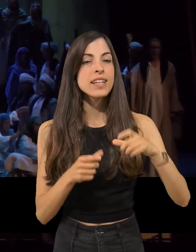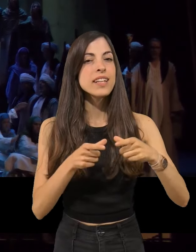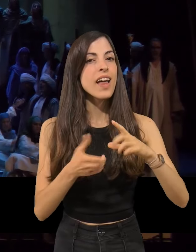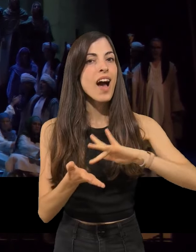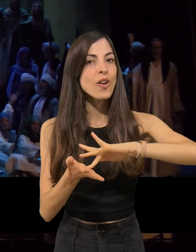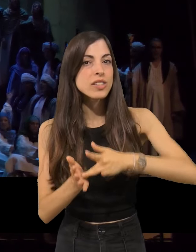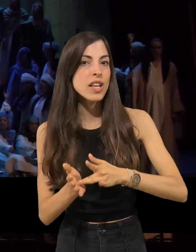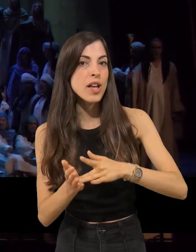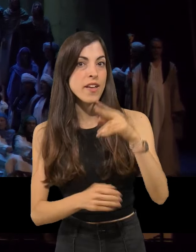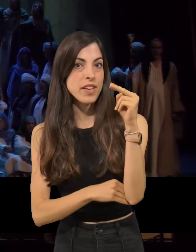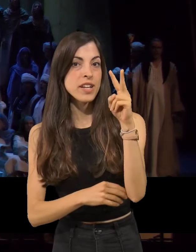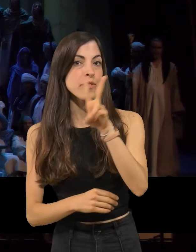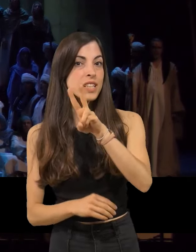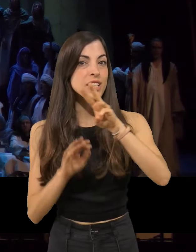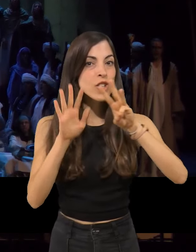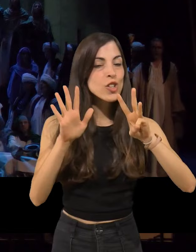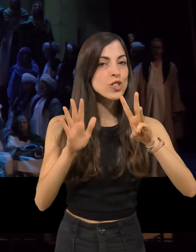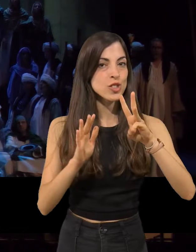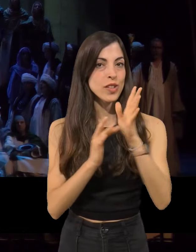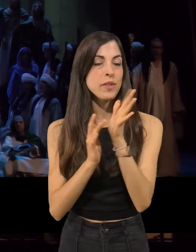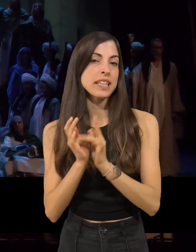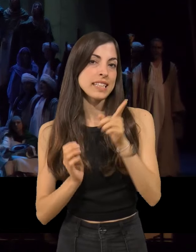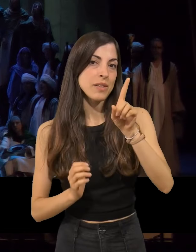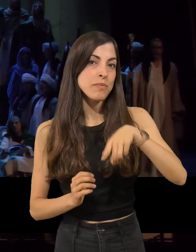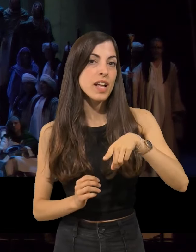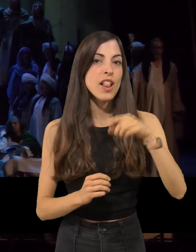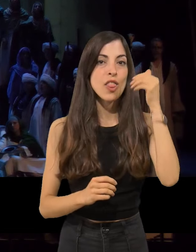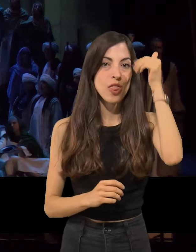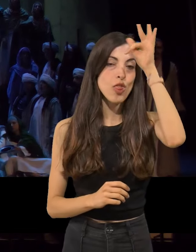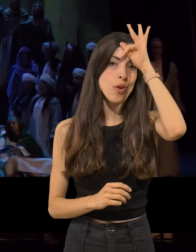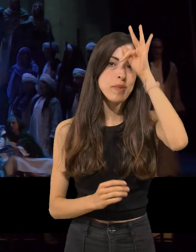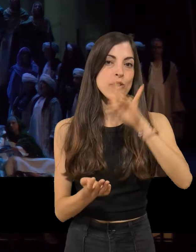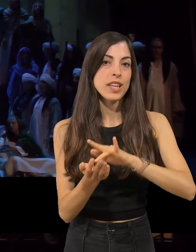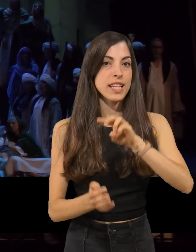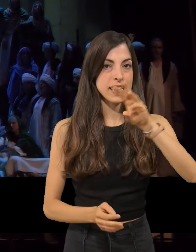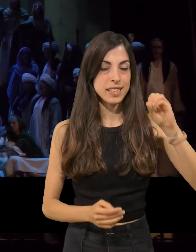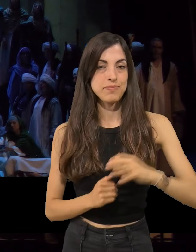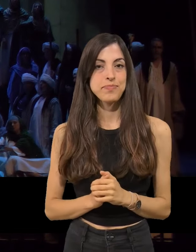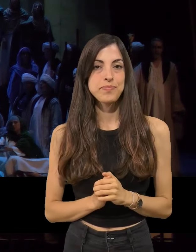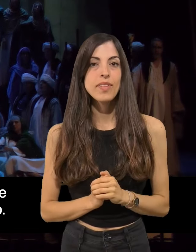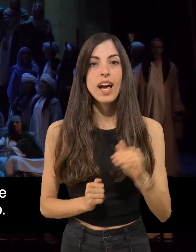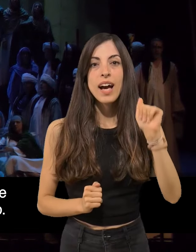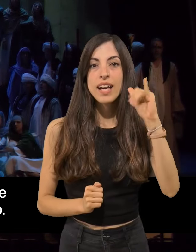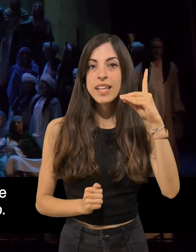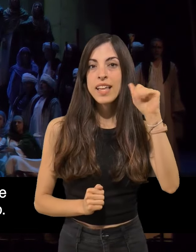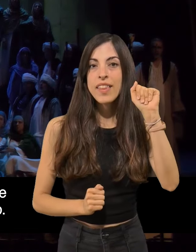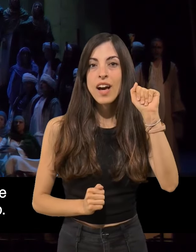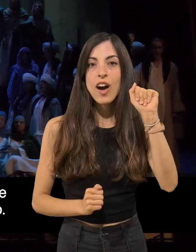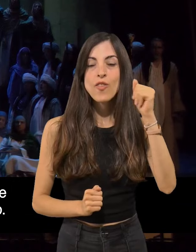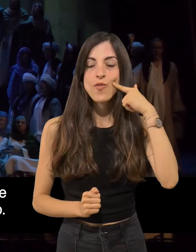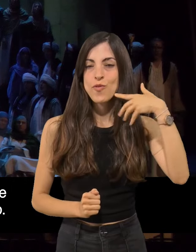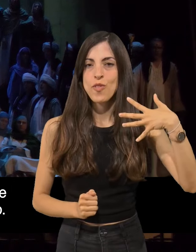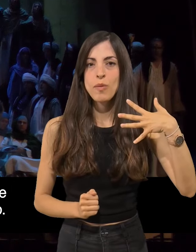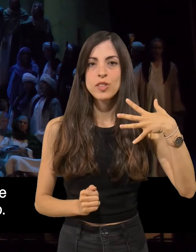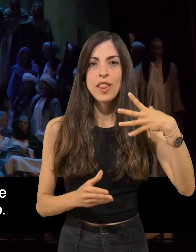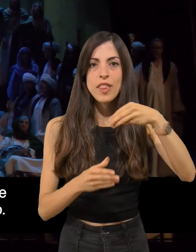agotadas tanto para la representación del viernes 28 de abril como la del domingo día 30. Aida es una de las